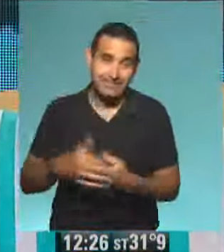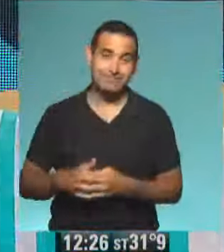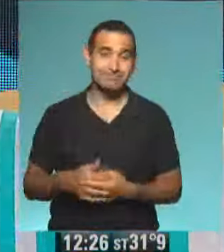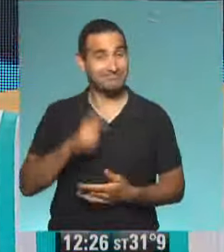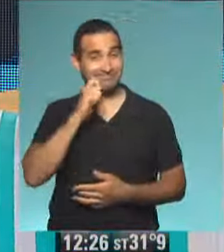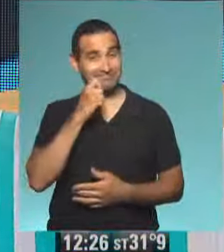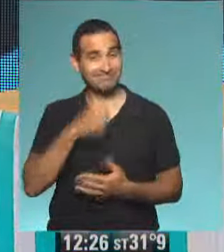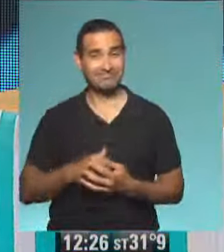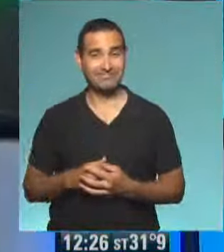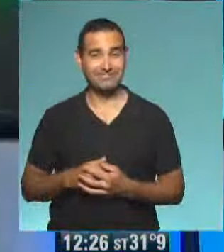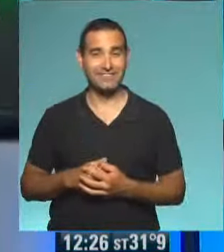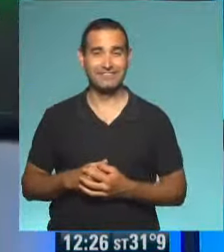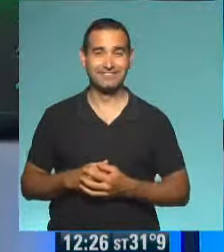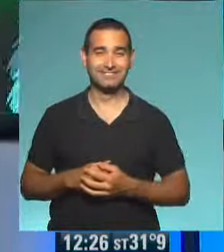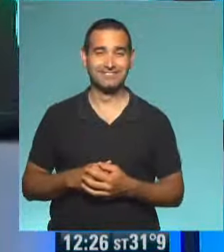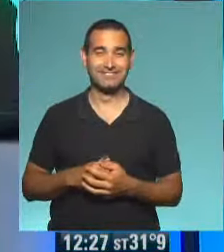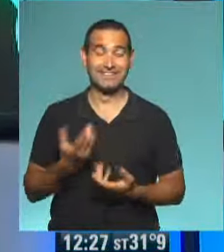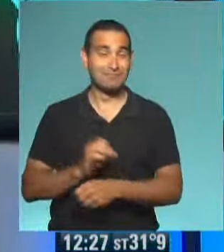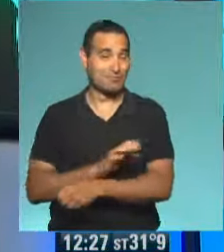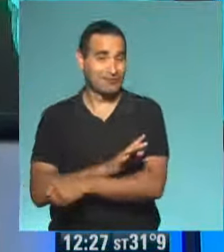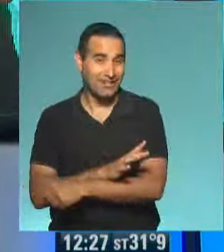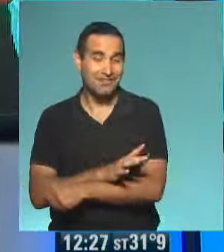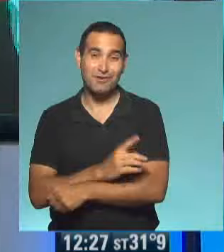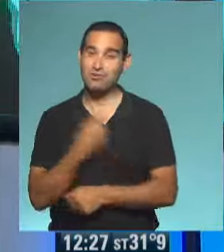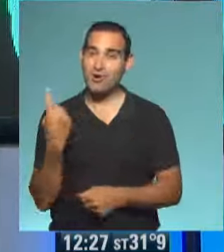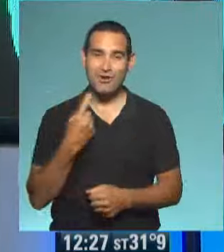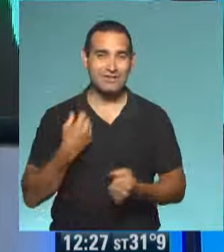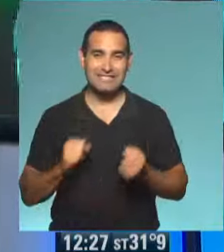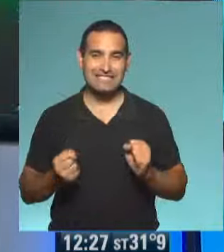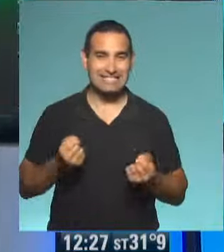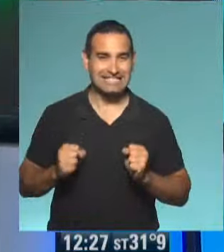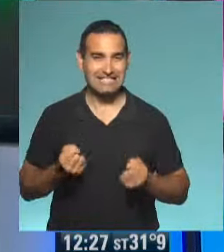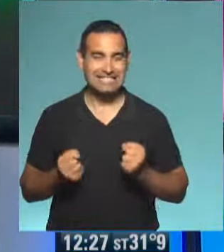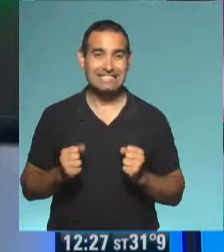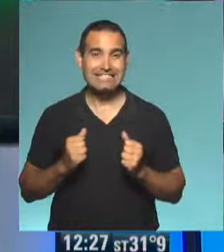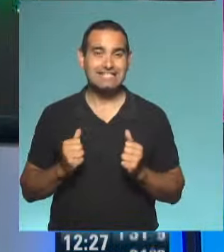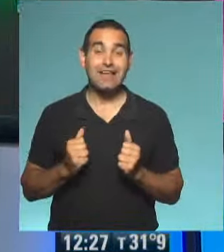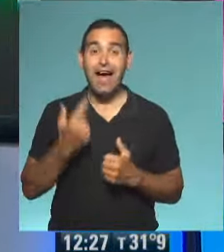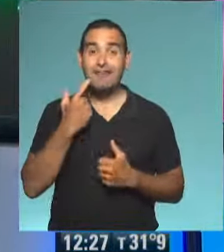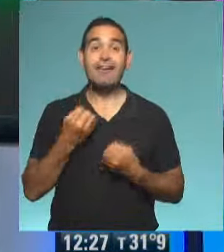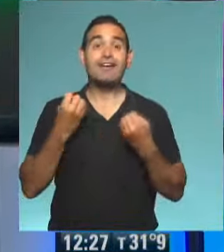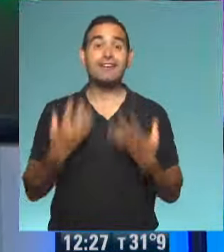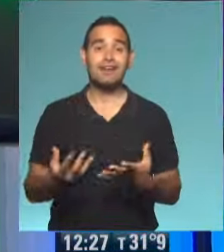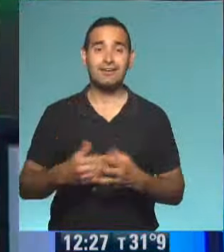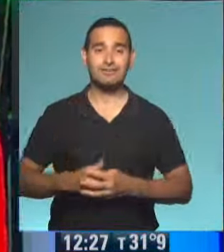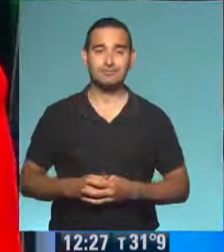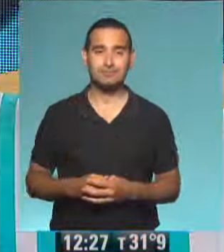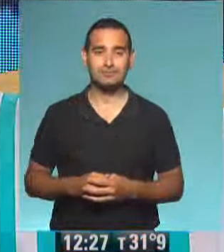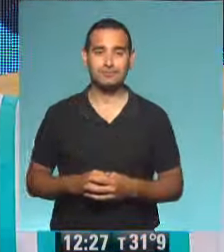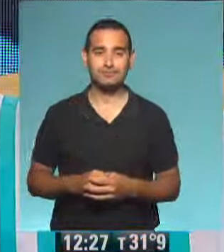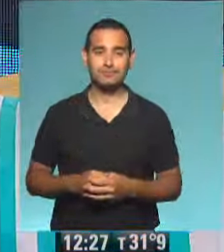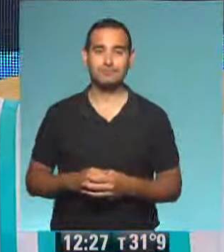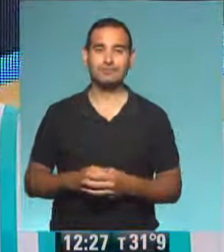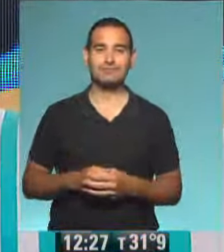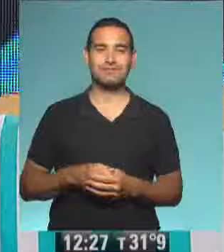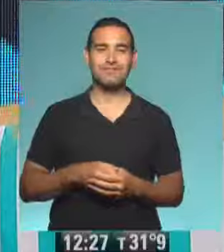lindo, ¿no? Muy lindo, estamos emocionados, pero estamos todos muy ansiosos y ansiosas sí. para ver cómo salió esa tocata de